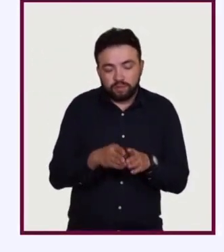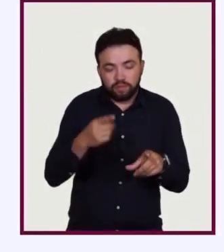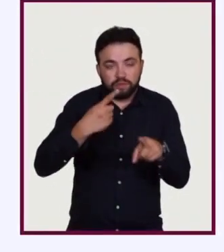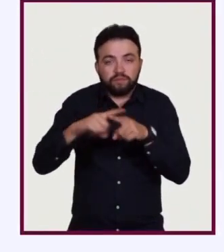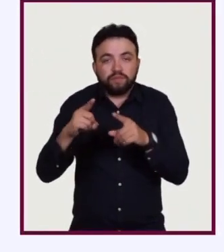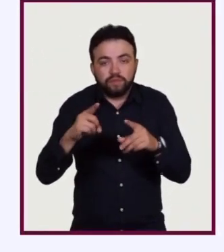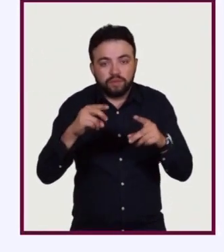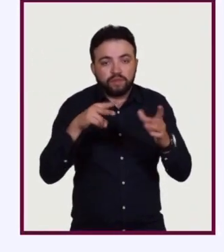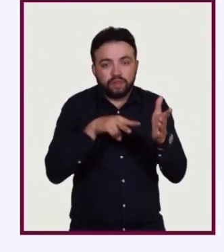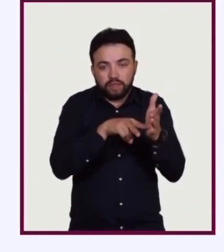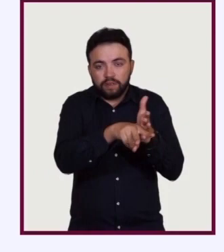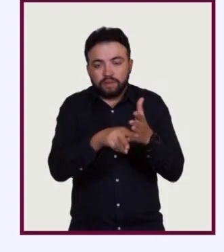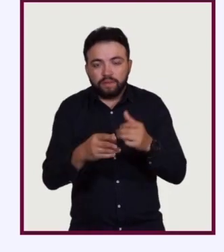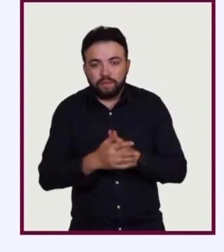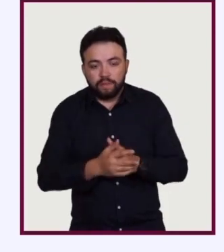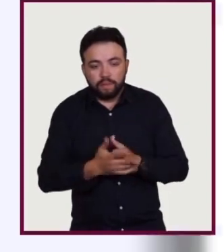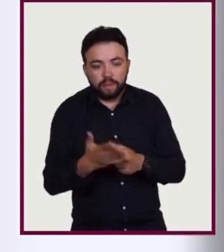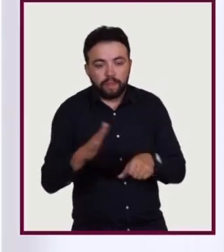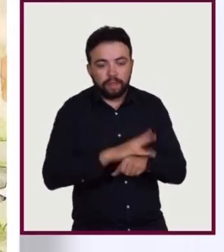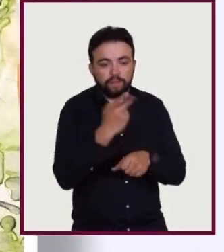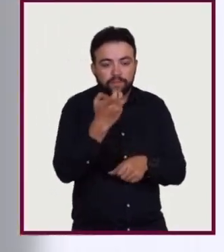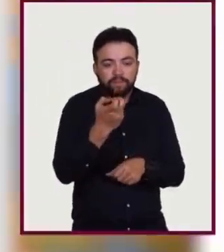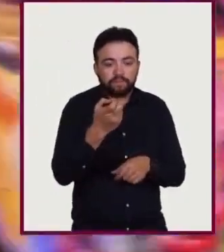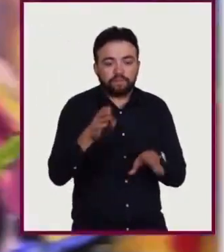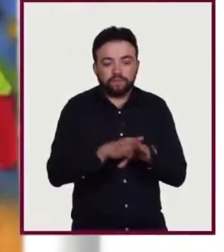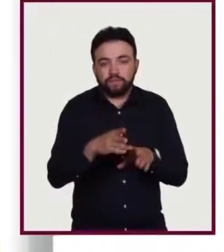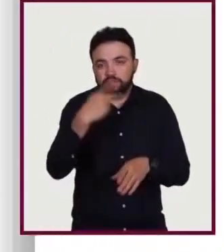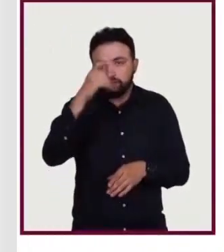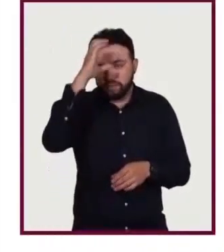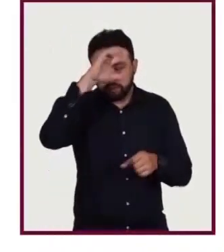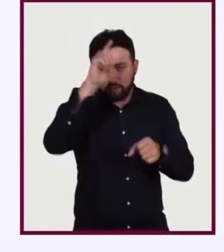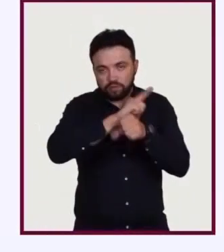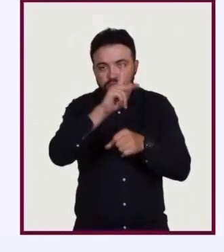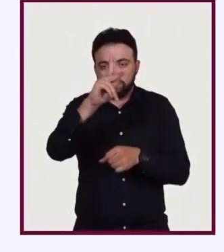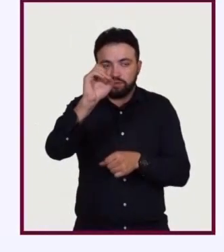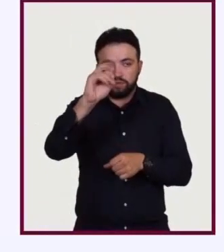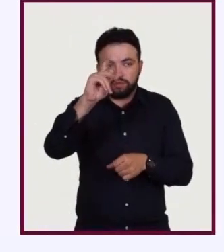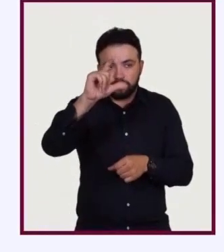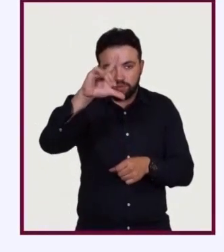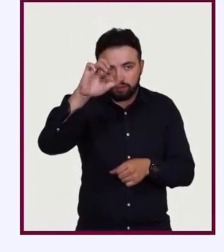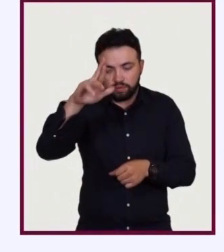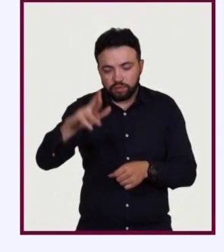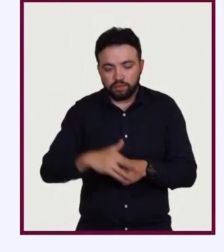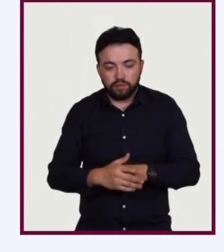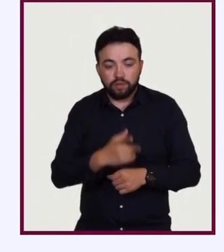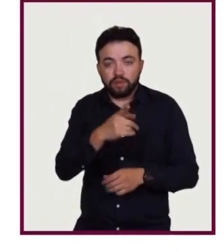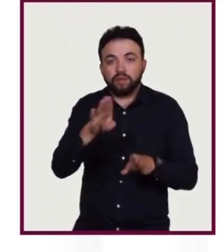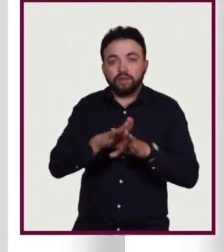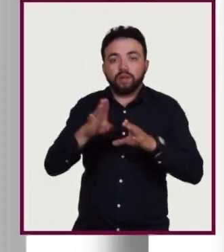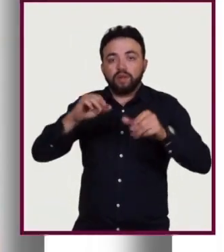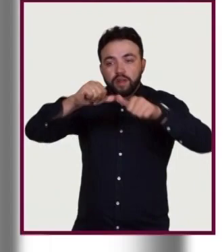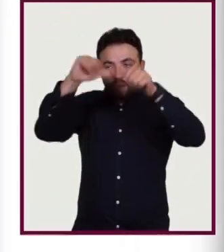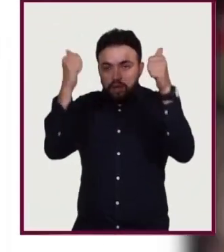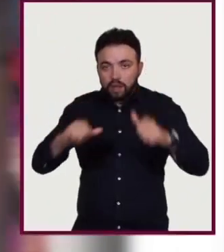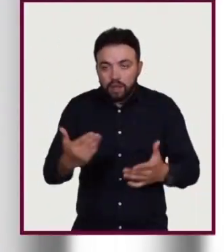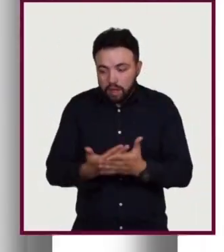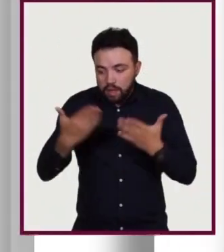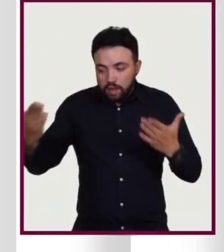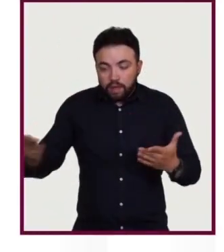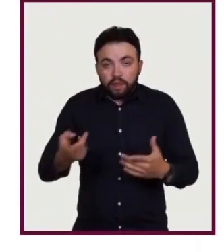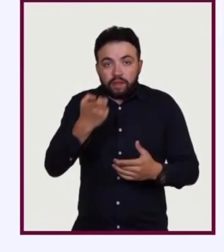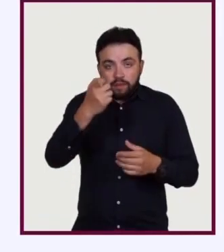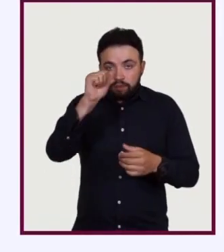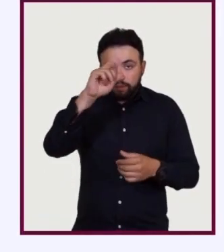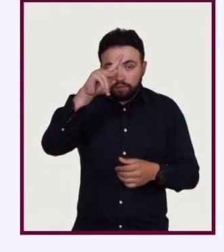es la idea, ¿no? Porque un meme pues es la cultura popular desde el punto de vista de la memética, y el arte actual, pues el arte más